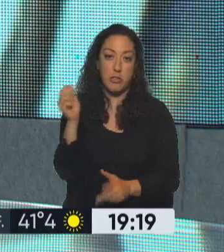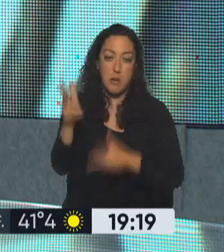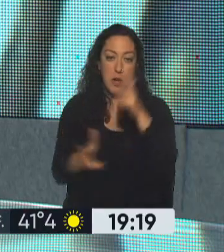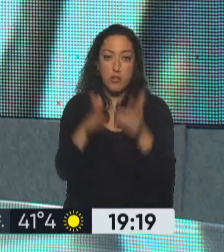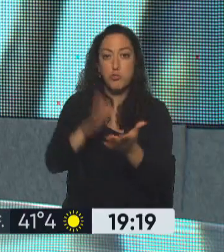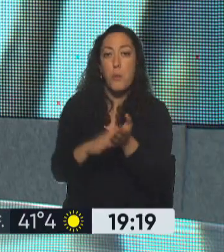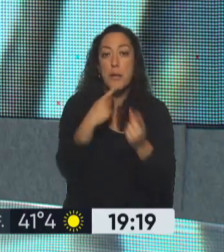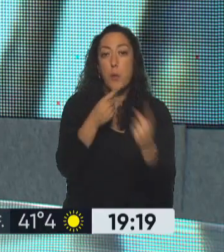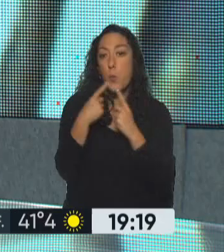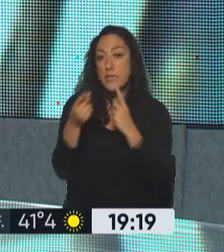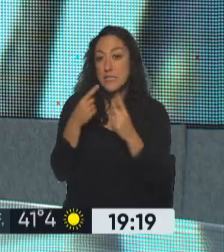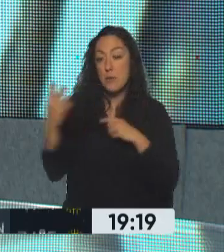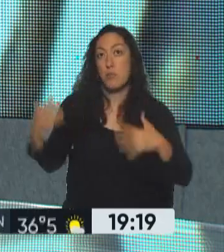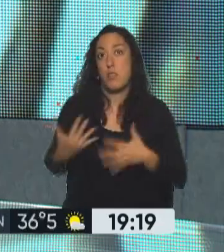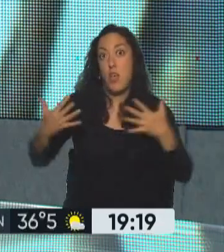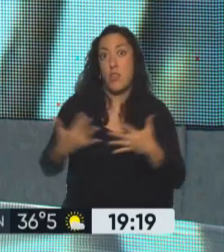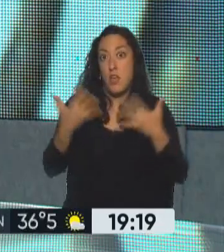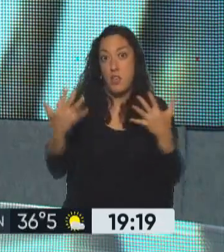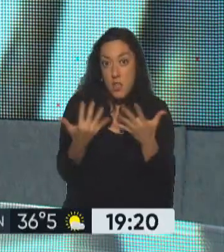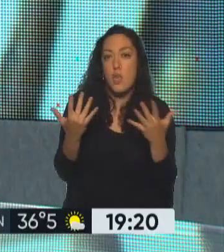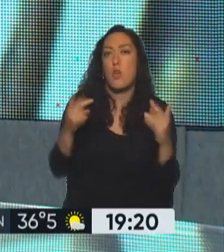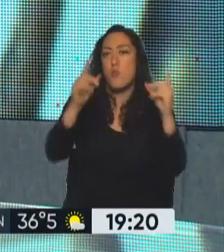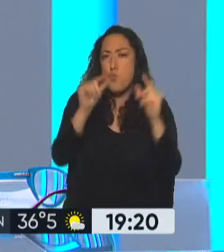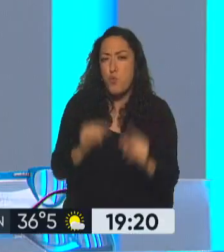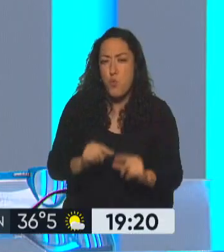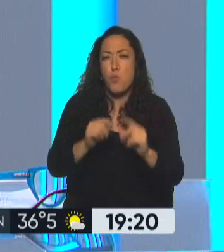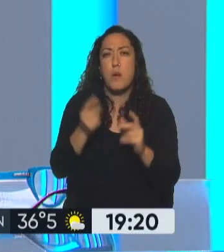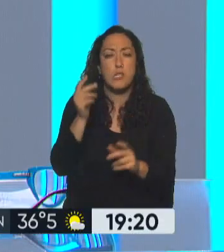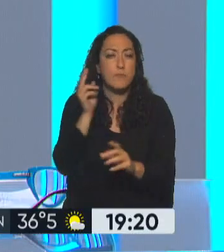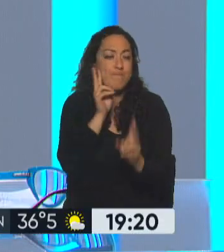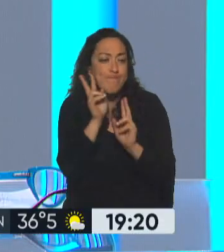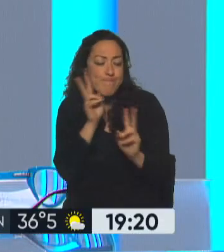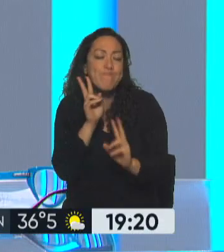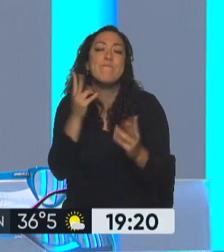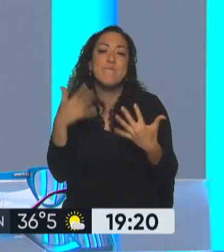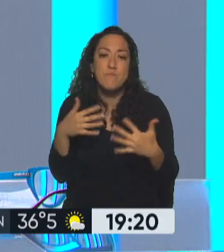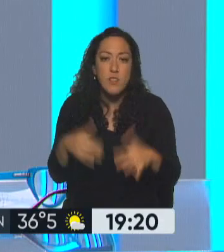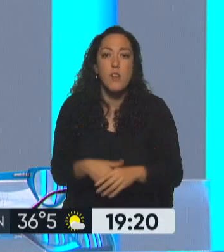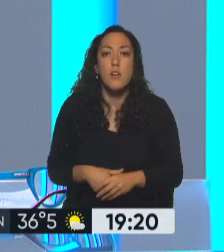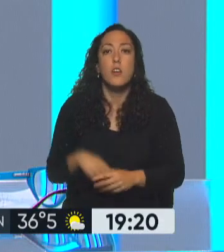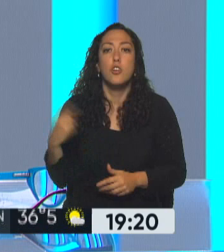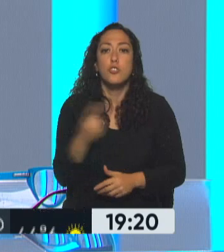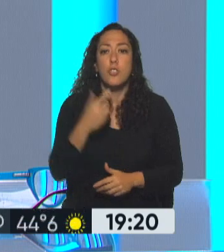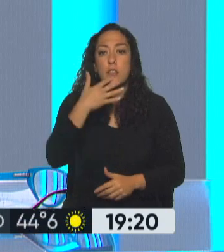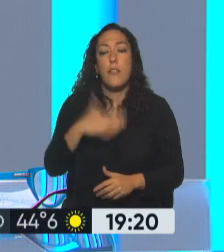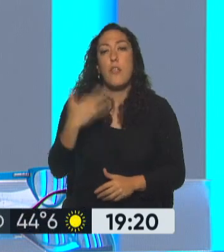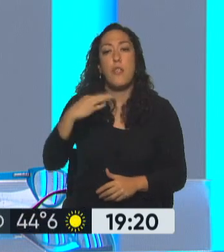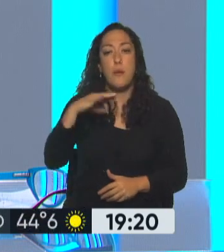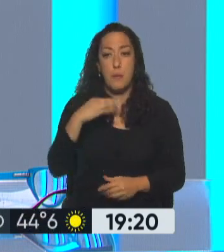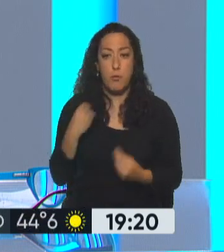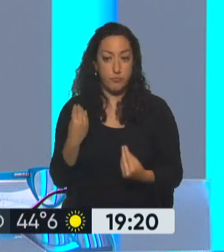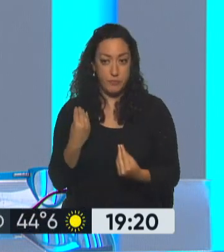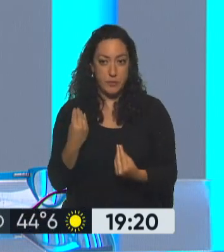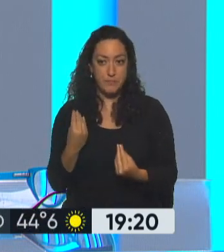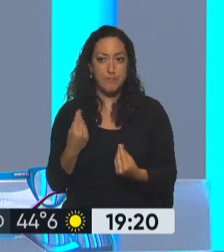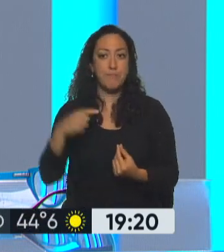encuestas Porque en estos últimos días hemos visto mucho número mucho número mucho número pero lo que hay que entender felicitas y